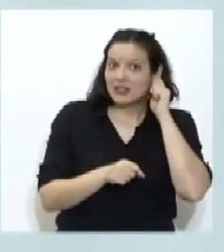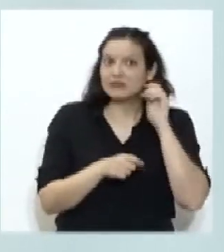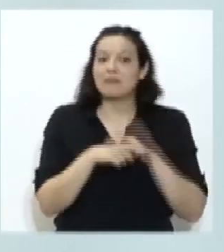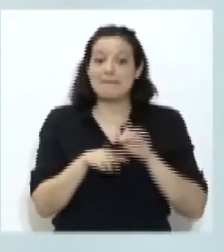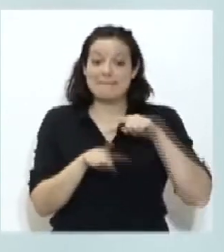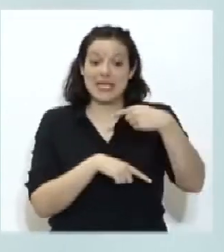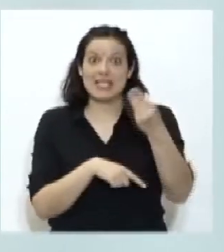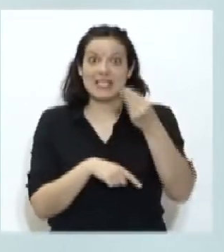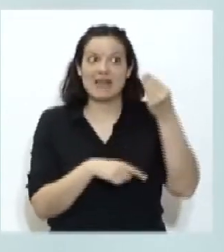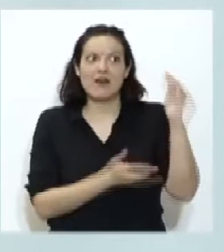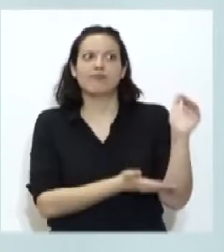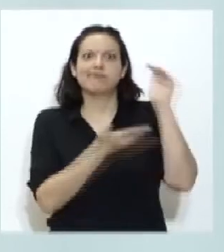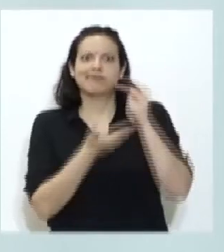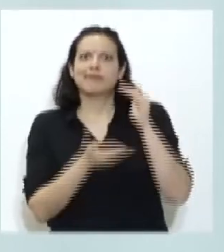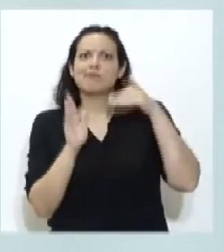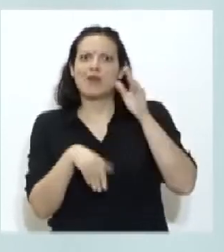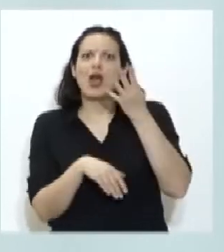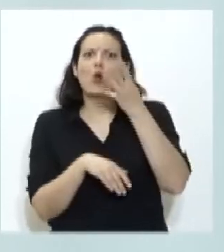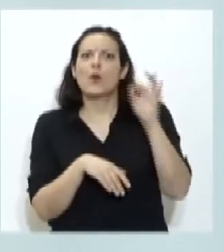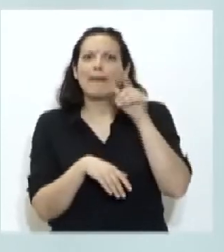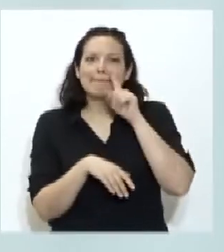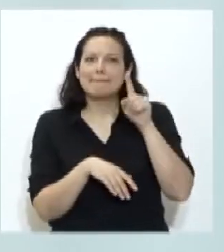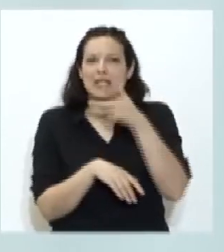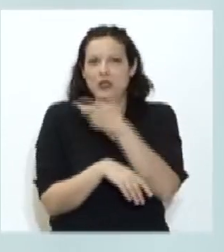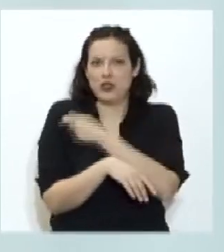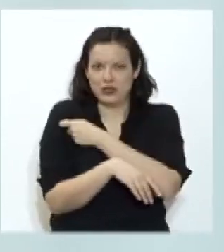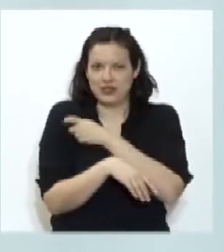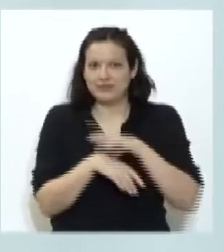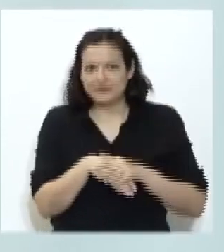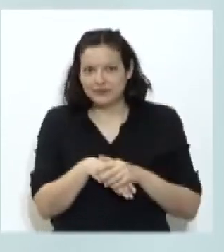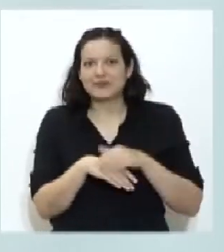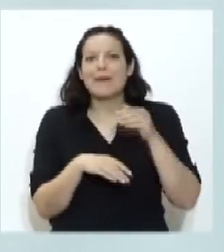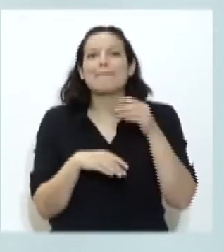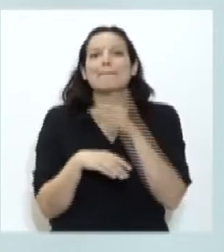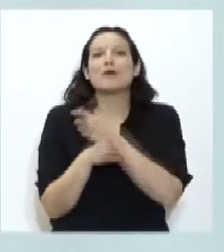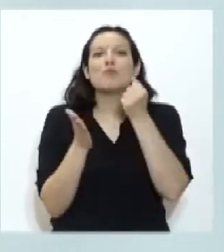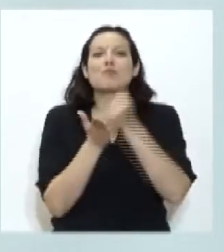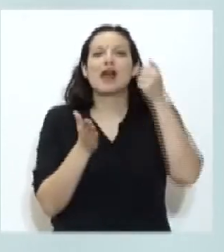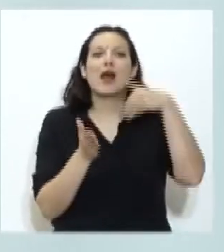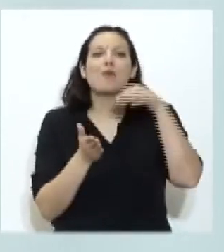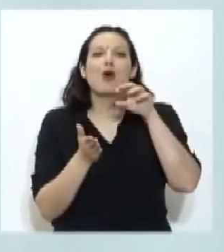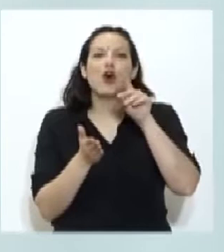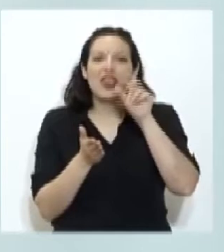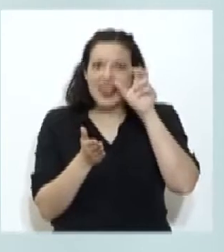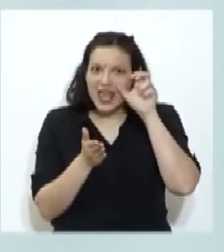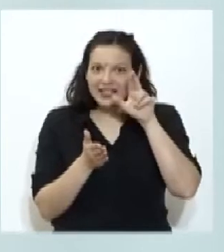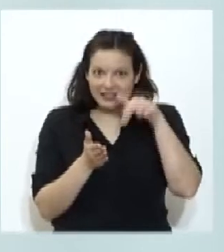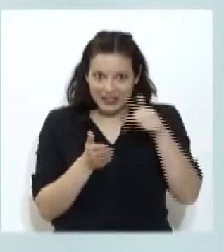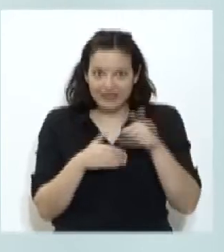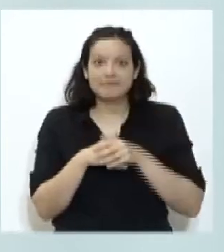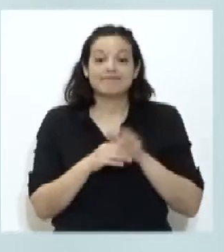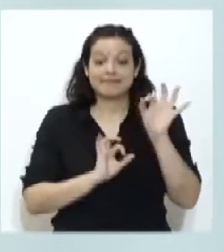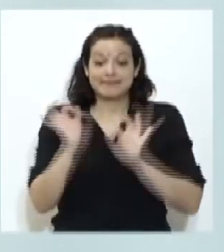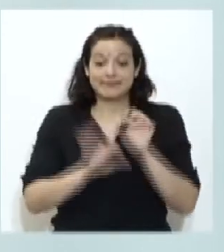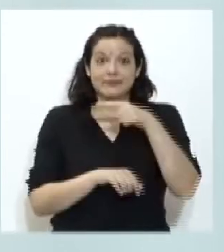también de más de 40 mil dosis de vacuna moderna a la provincia así que la estrategia durante la semana que viene en un primer momento